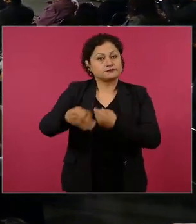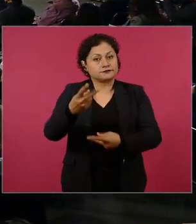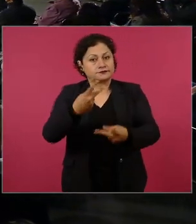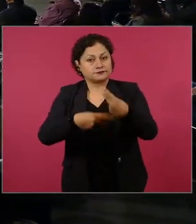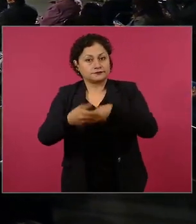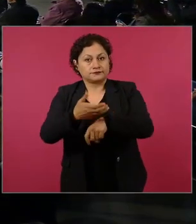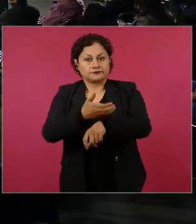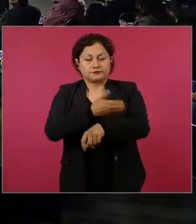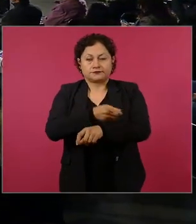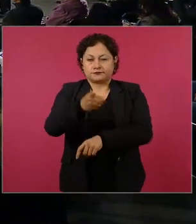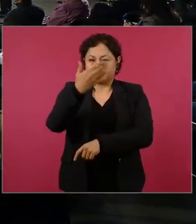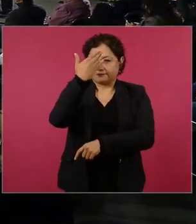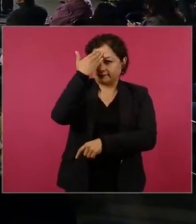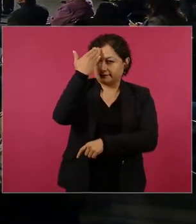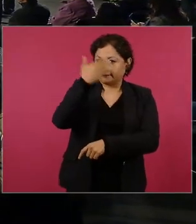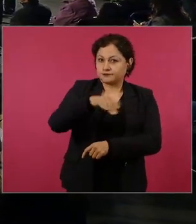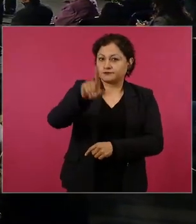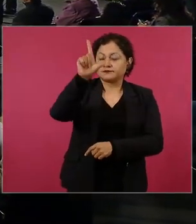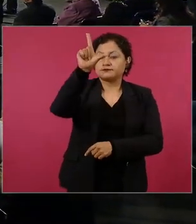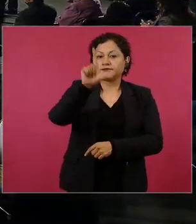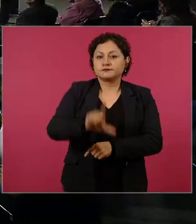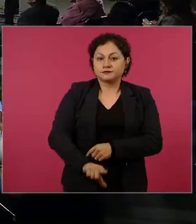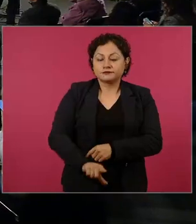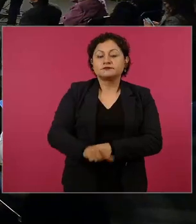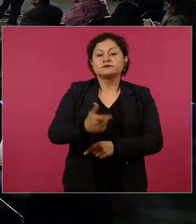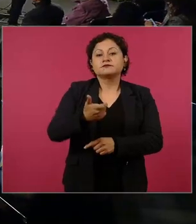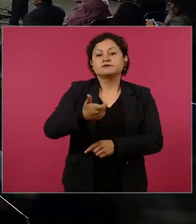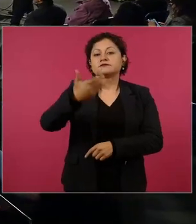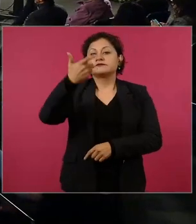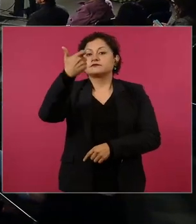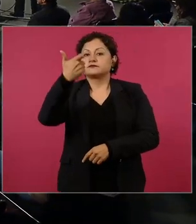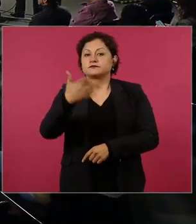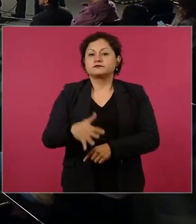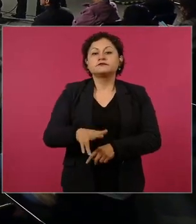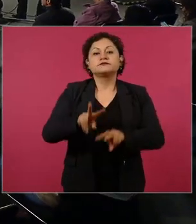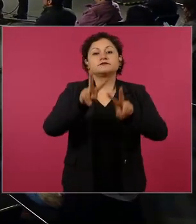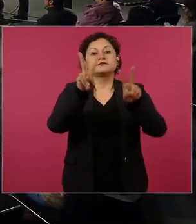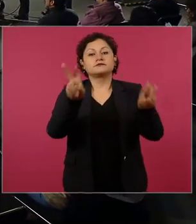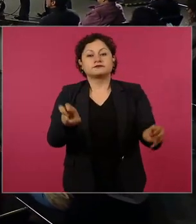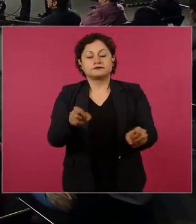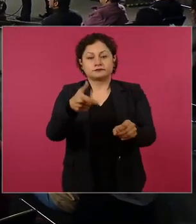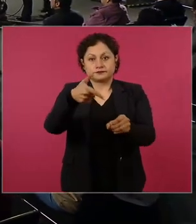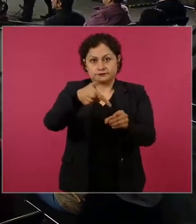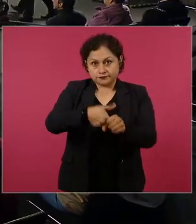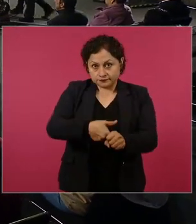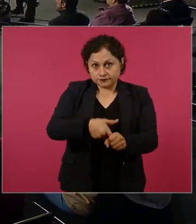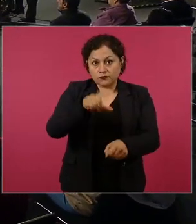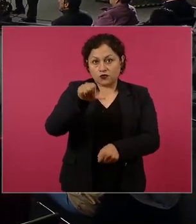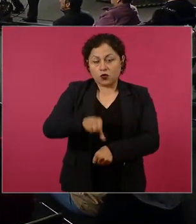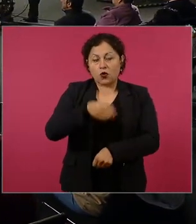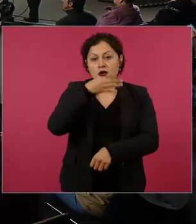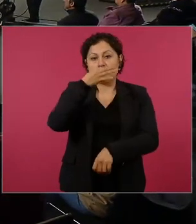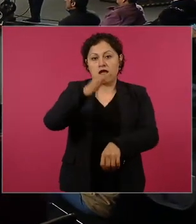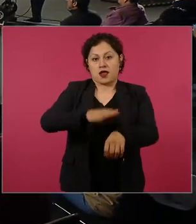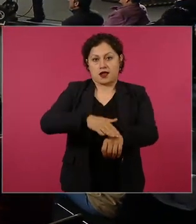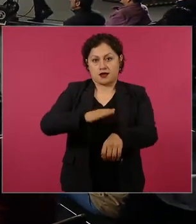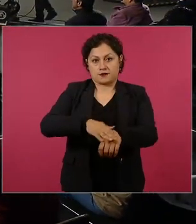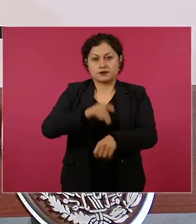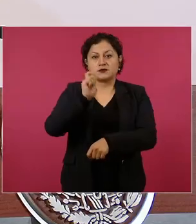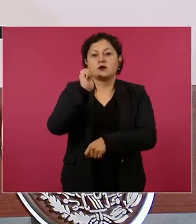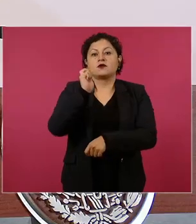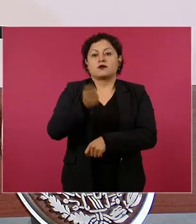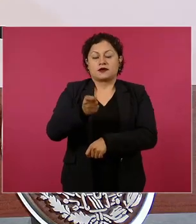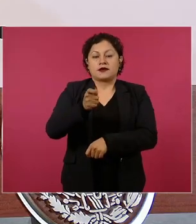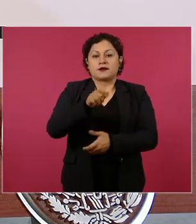como todos los lunes, con el quién es quién en los precios en los combustibles. Y el día de hoy me permito informar que la mezcla mexicana de petróleo